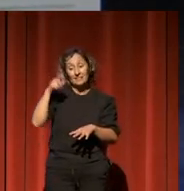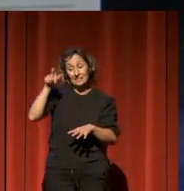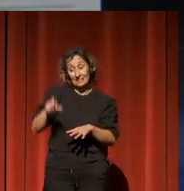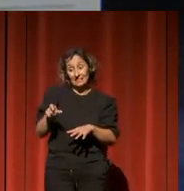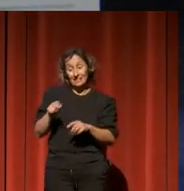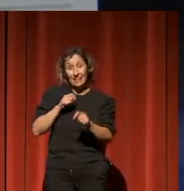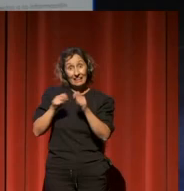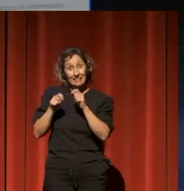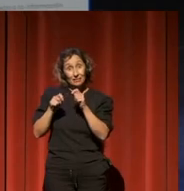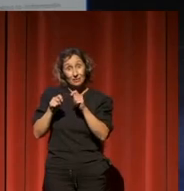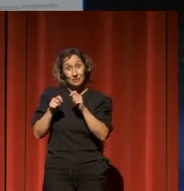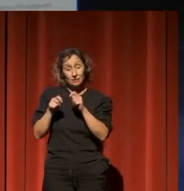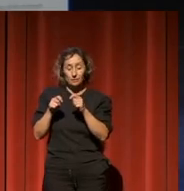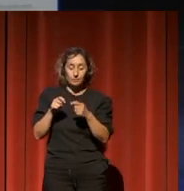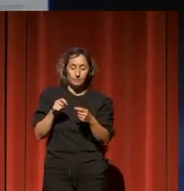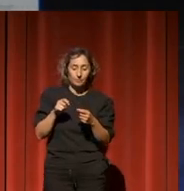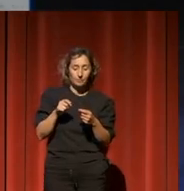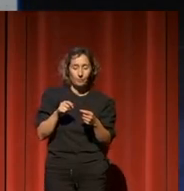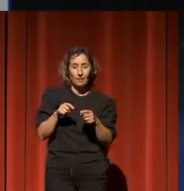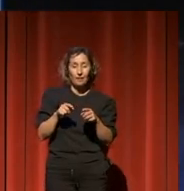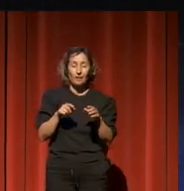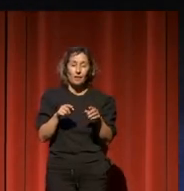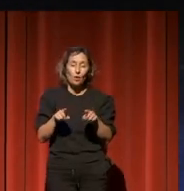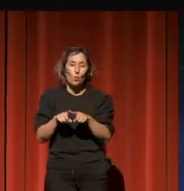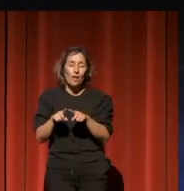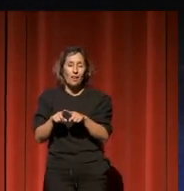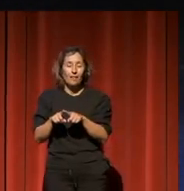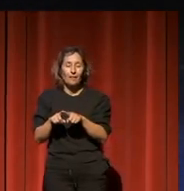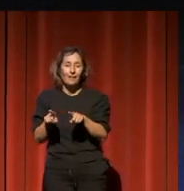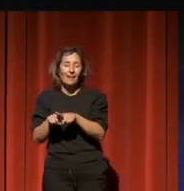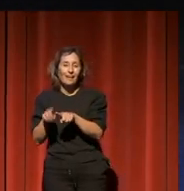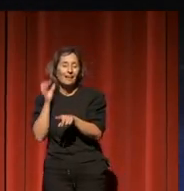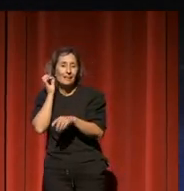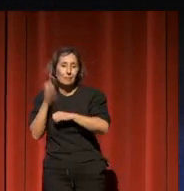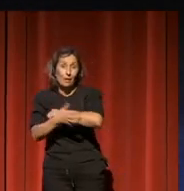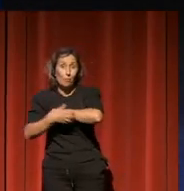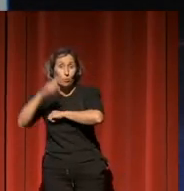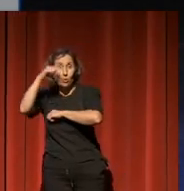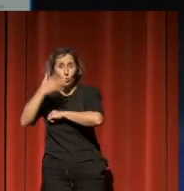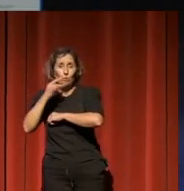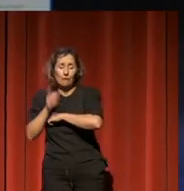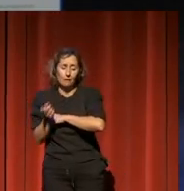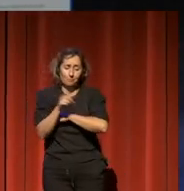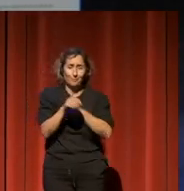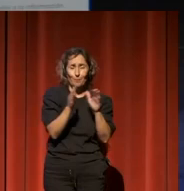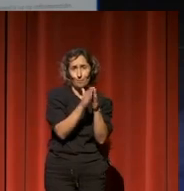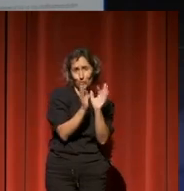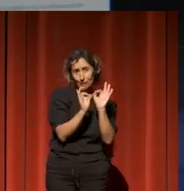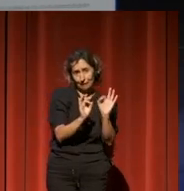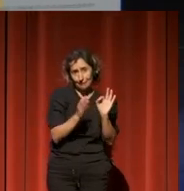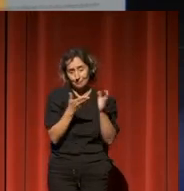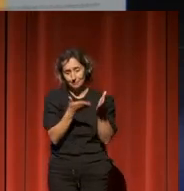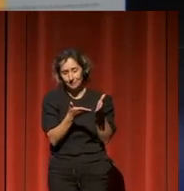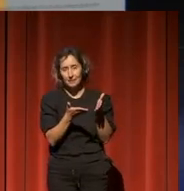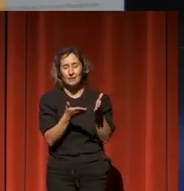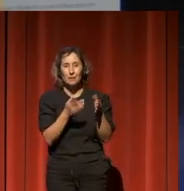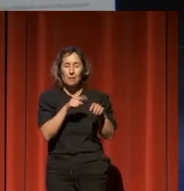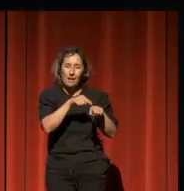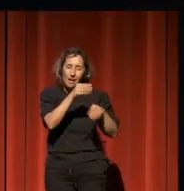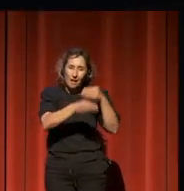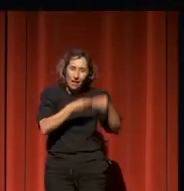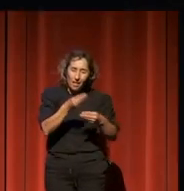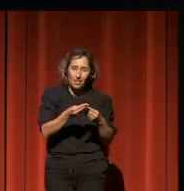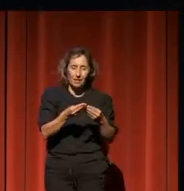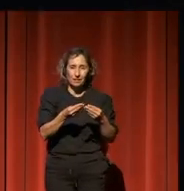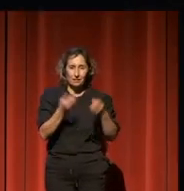para que la hermana Pobre de la cultura referida a la biblioteca pueda llevar a cabo eh eh digamos acciones sobre todo en